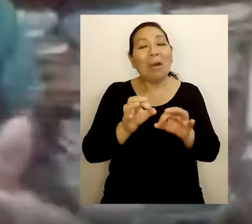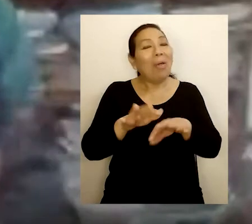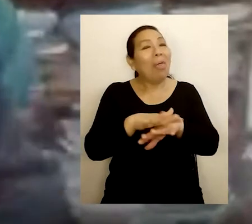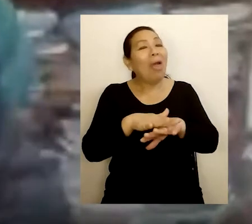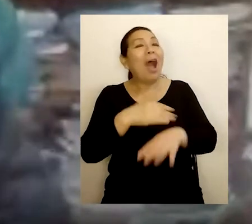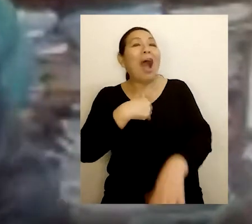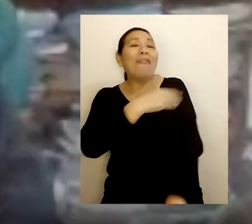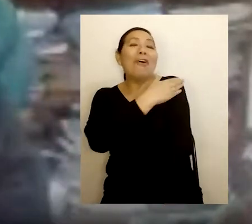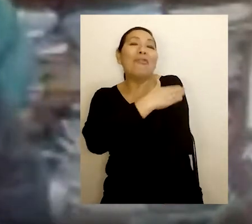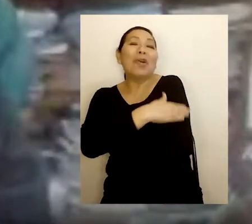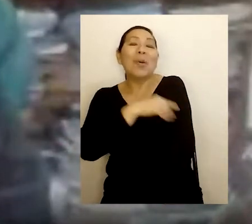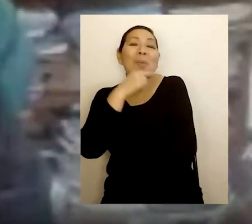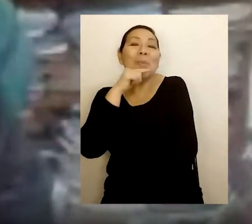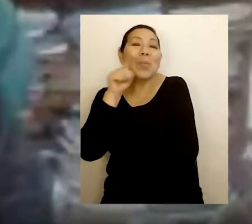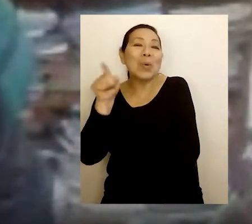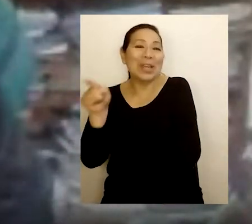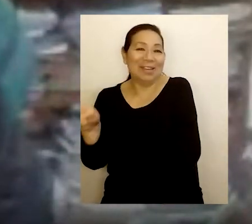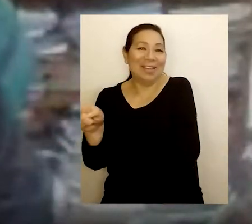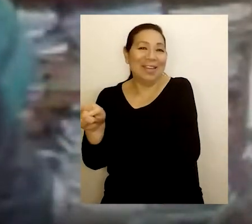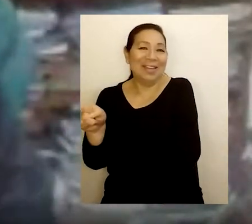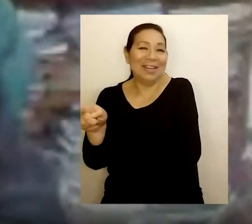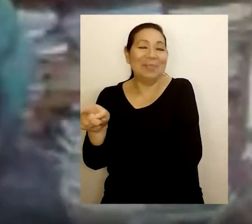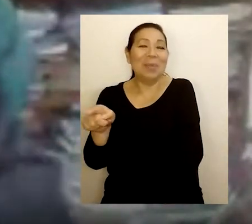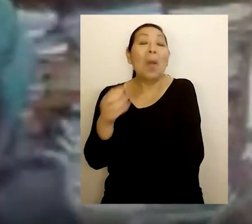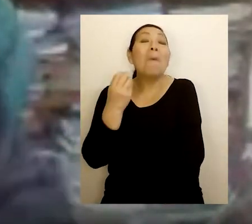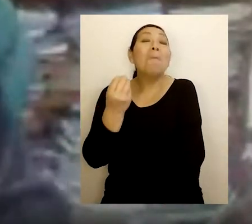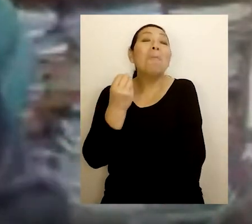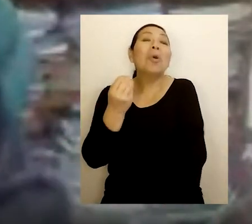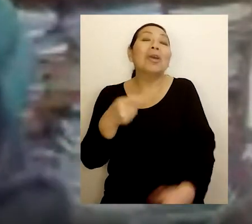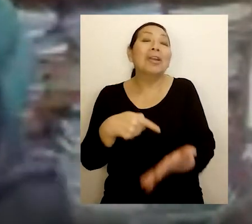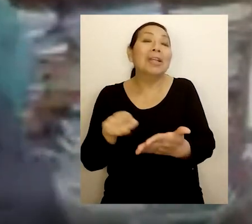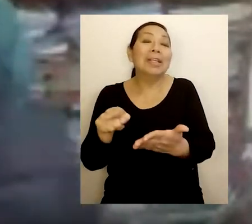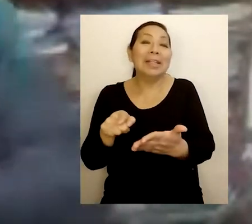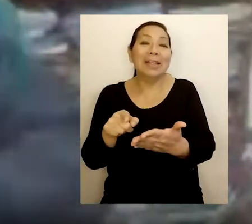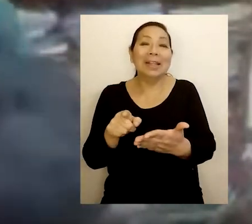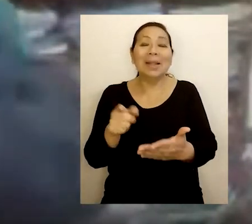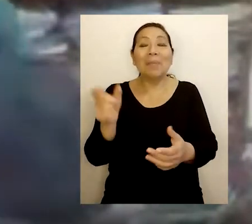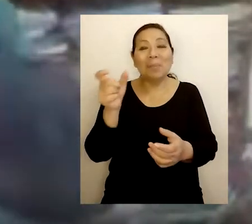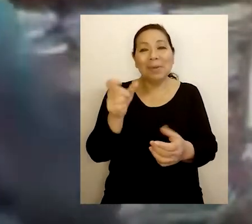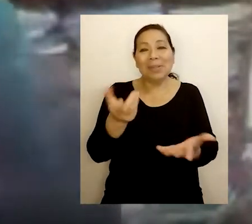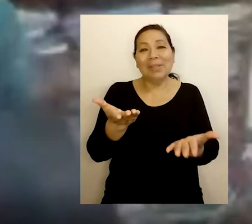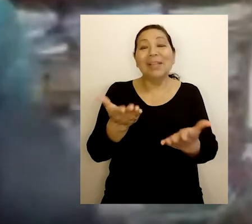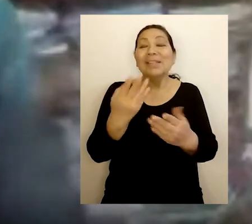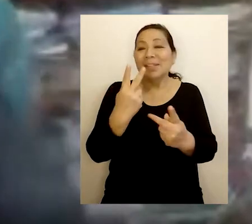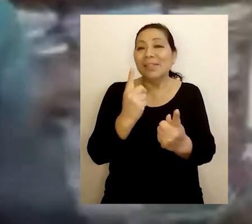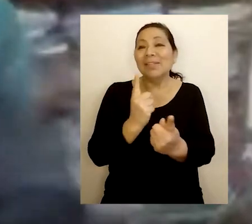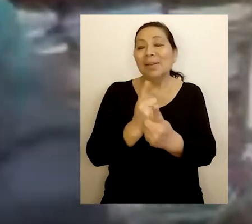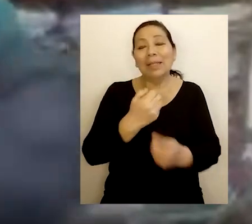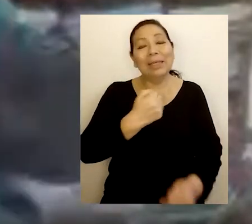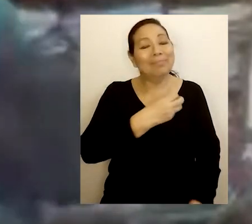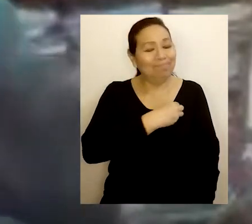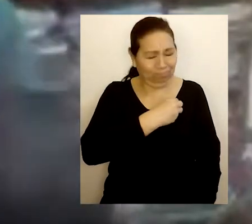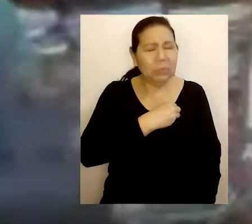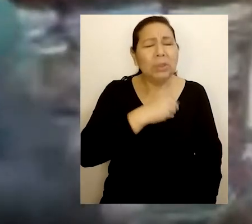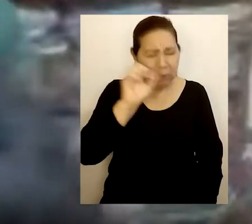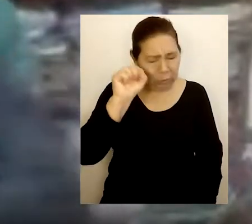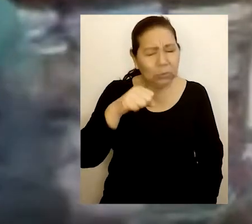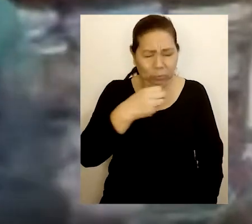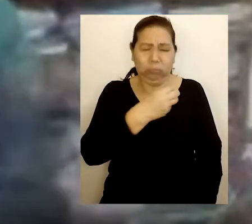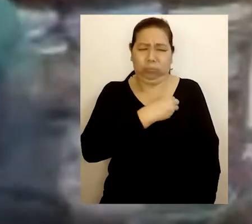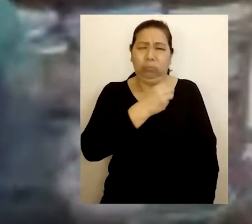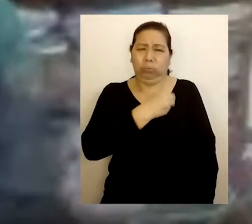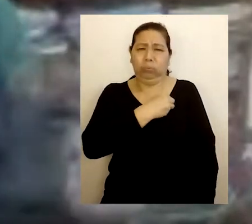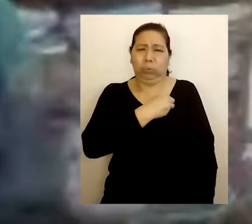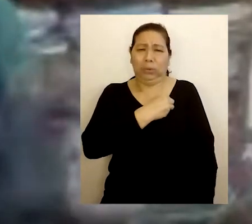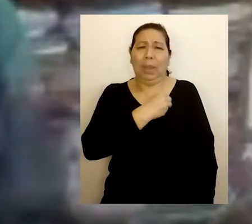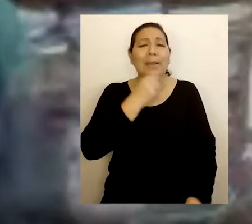de favorecer a la agraviada, que efectivamente mi patrocinado se encuentra arrepentido. Reconoce que